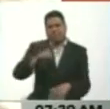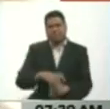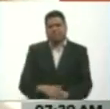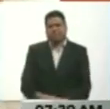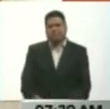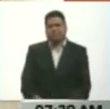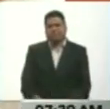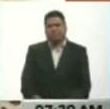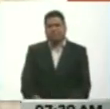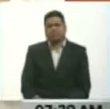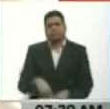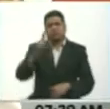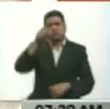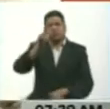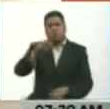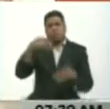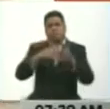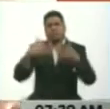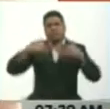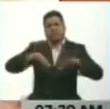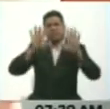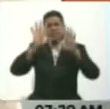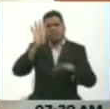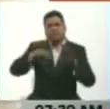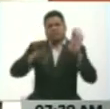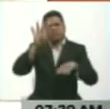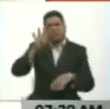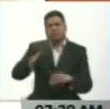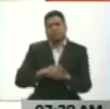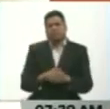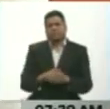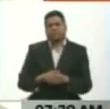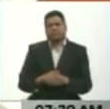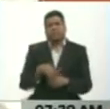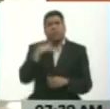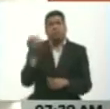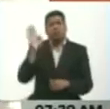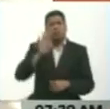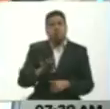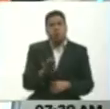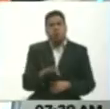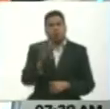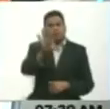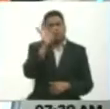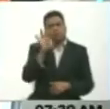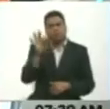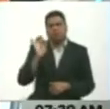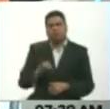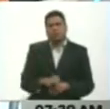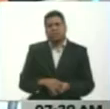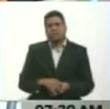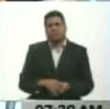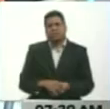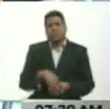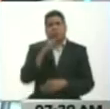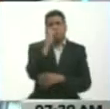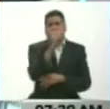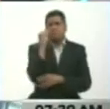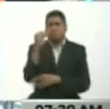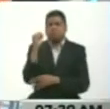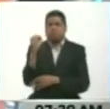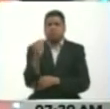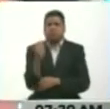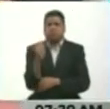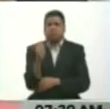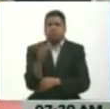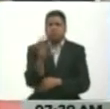2014, acciones, ¿verdad? Muertes provocadas deliberadamente, seleccionadas, asesinatos selectivos que detonan la